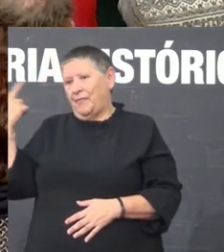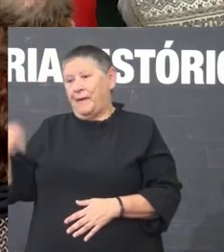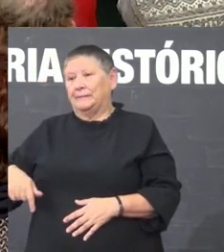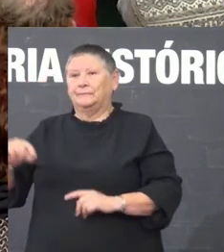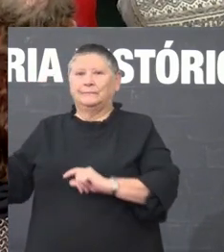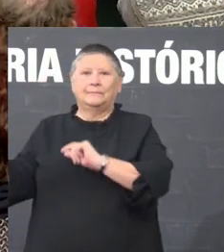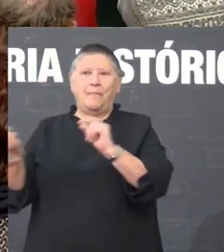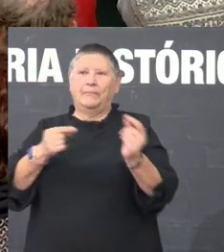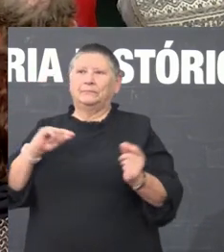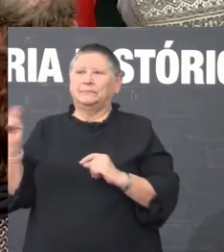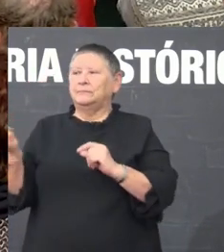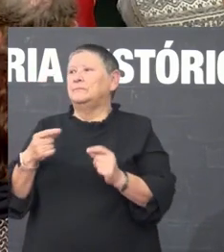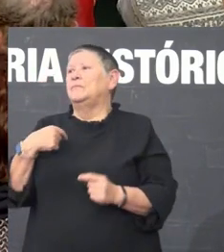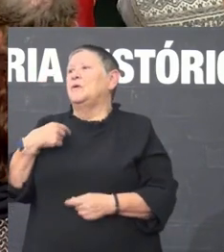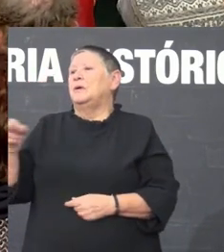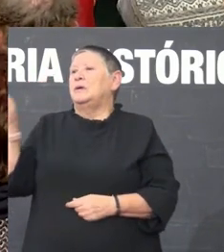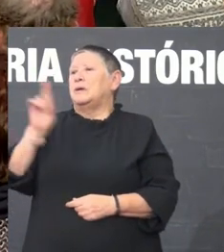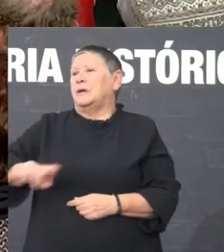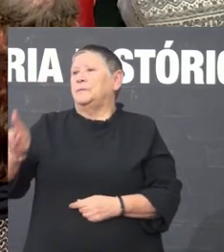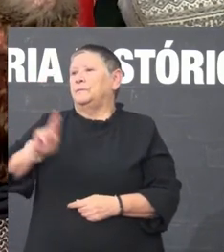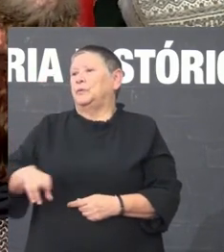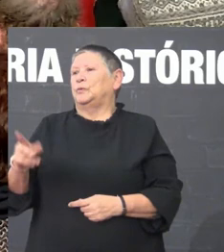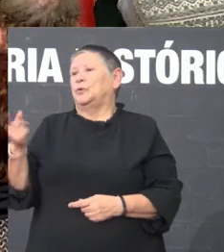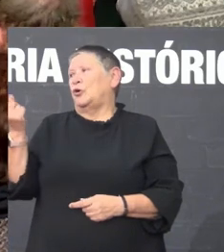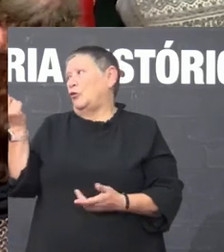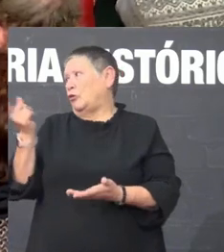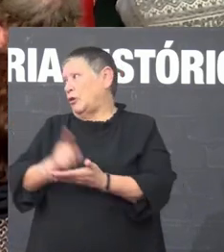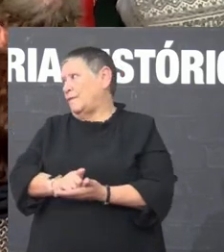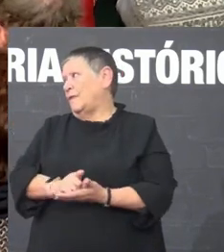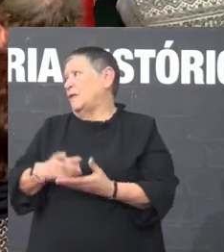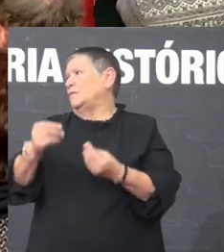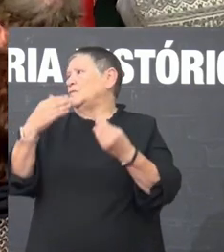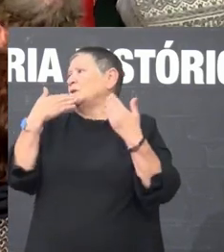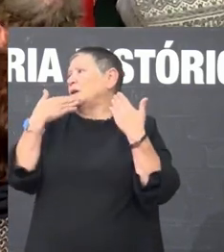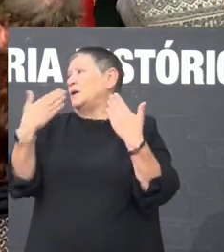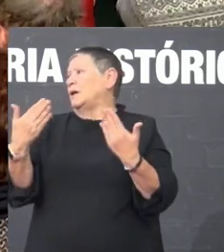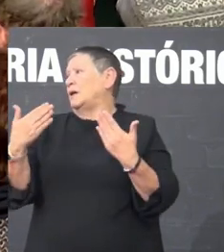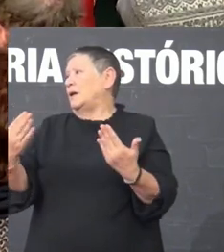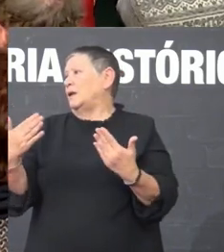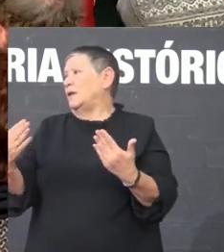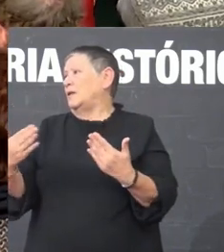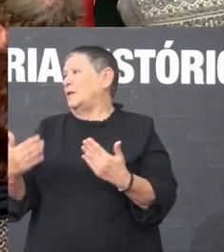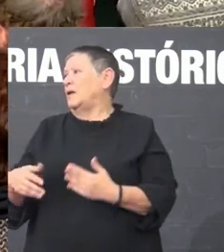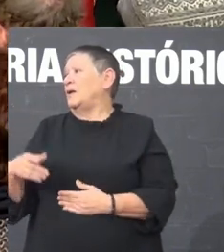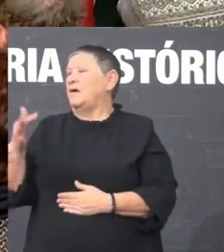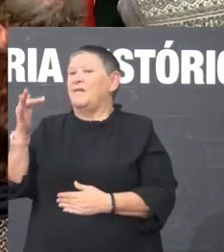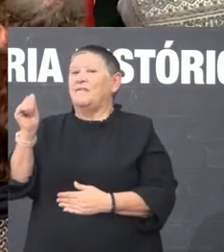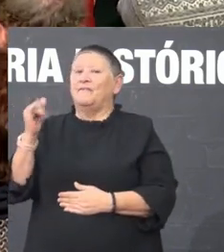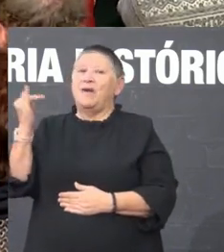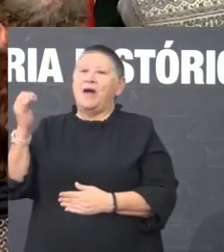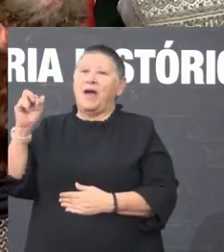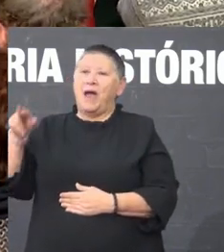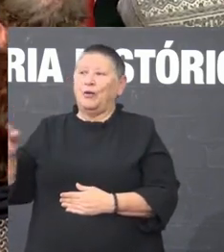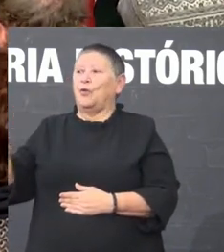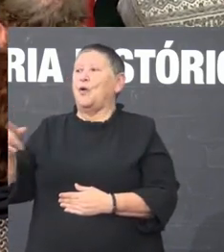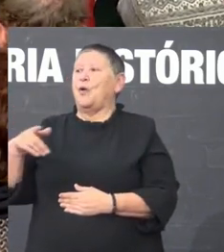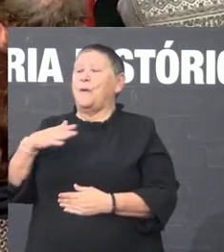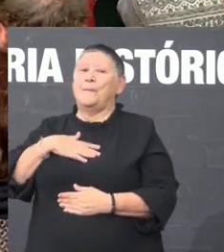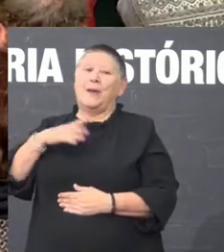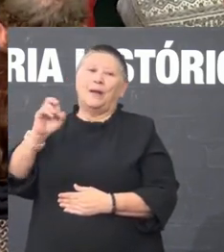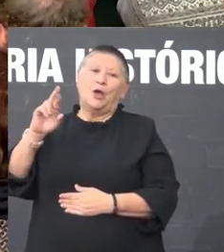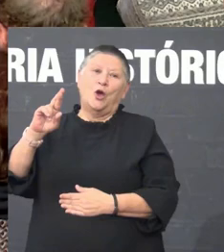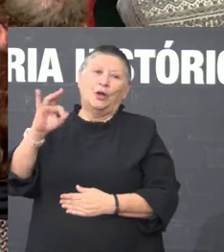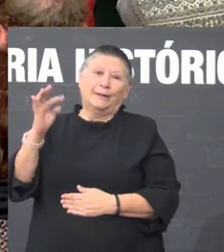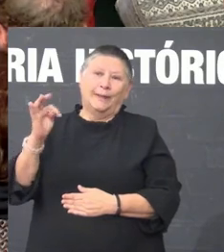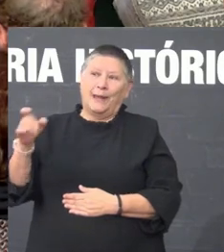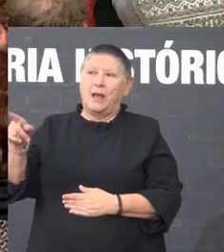e de novo insistir en agradecerlle moitísimo tanto, bueno, pois a Monse Fajardo como a María Ortega por